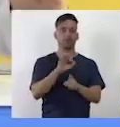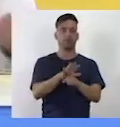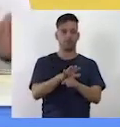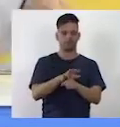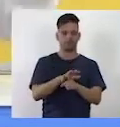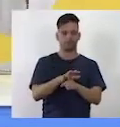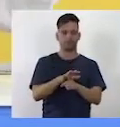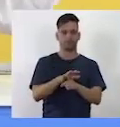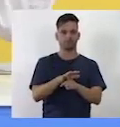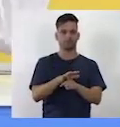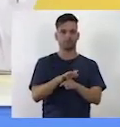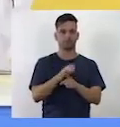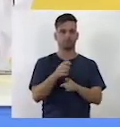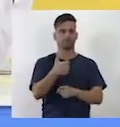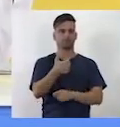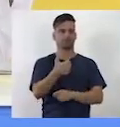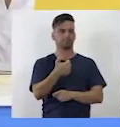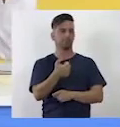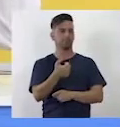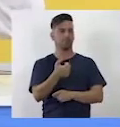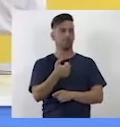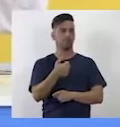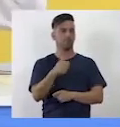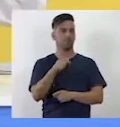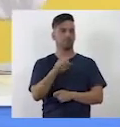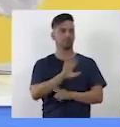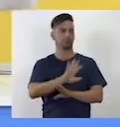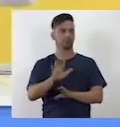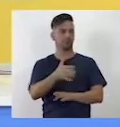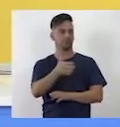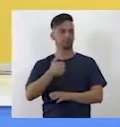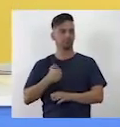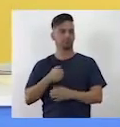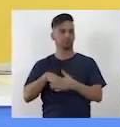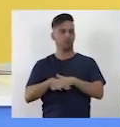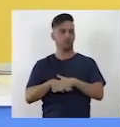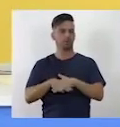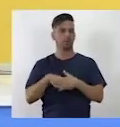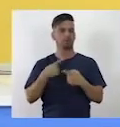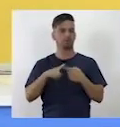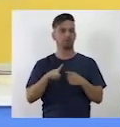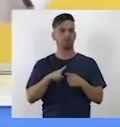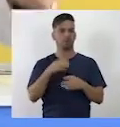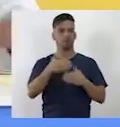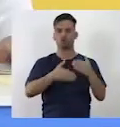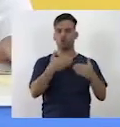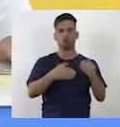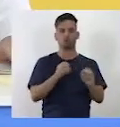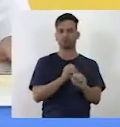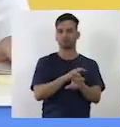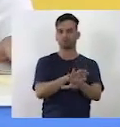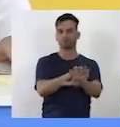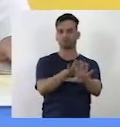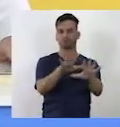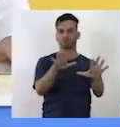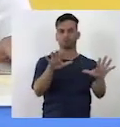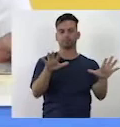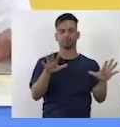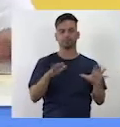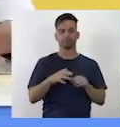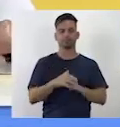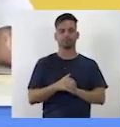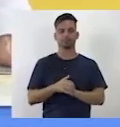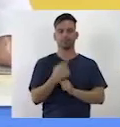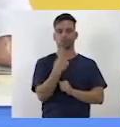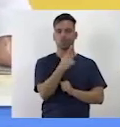entonces empieza la combustión pero yo retiro me fue por era y la reacción siguió ocurriendo sin ningún tipo de problemas así que